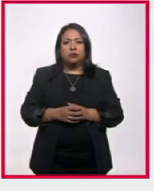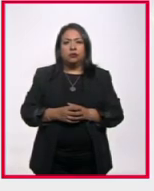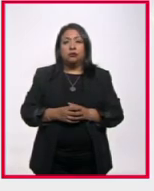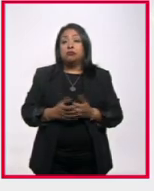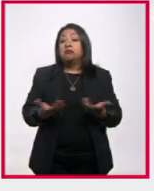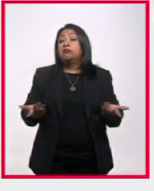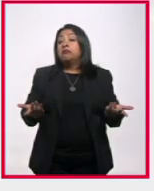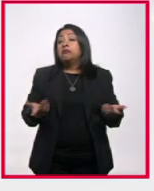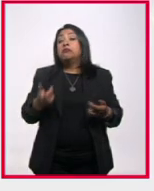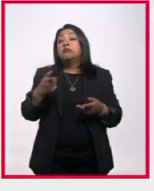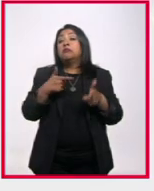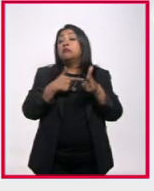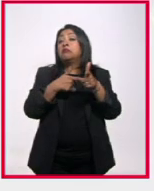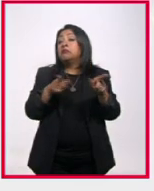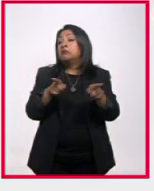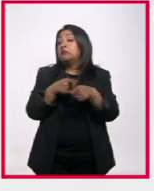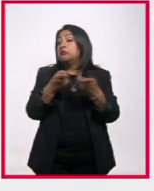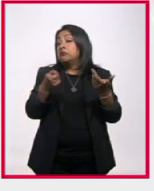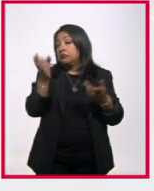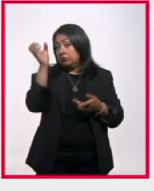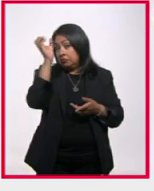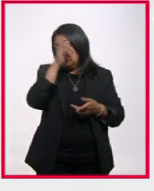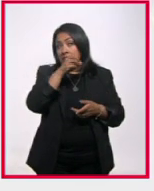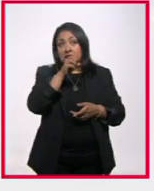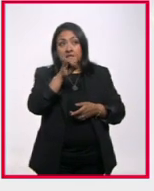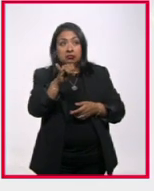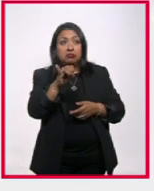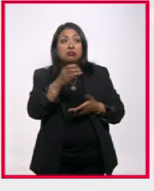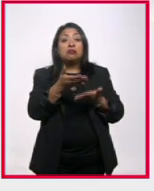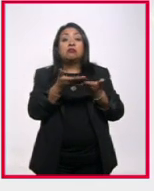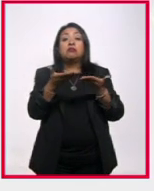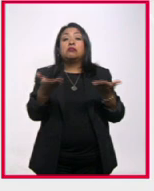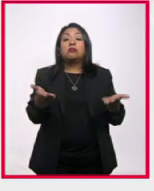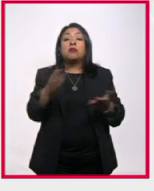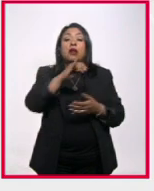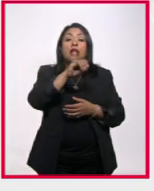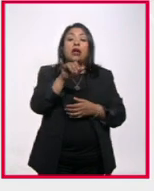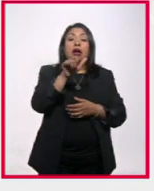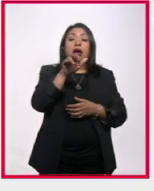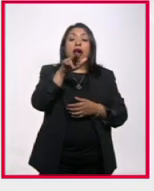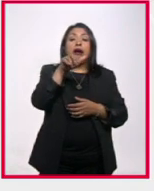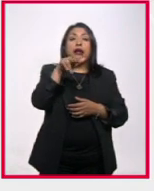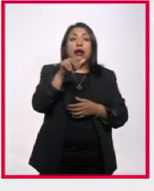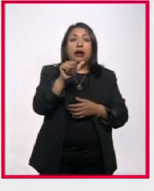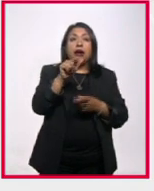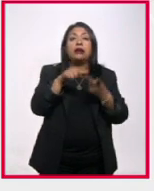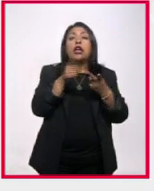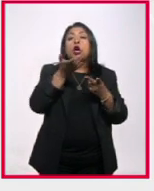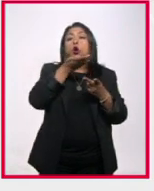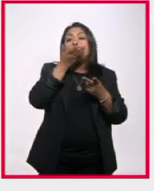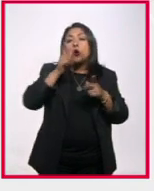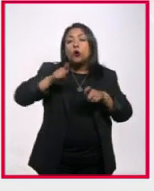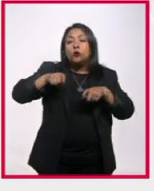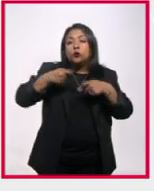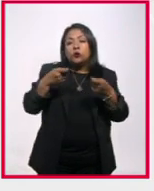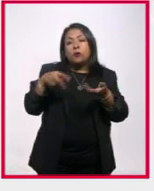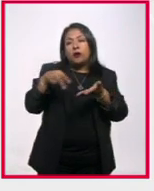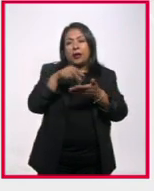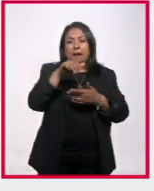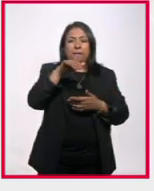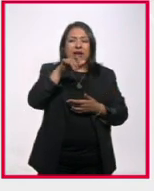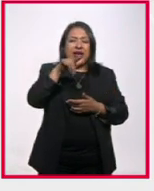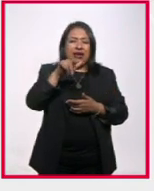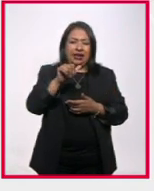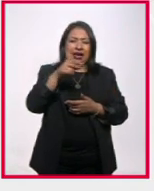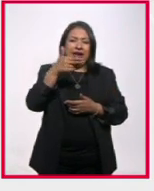¿Y qué tal si continuamos con música? Así es, nos vamos a la jarana. Órale. A la jarana y a la tradición del ballet folclórico de Amalia